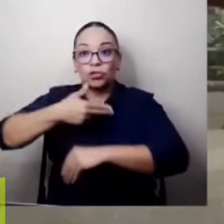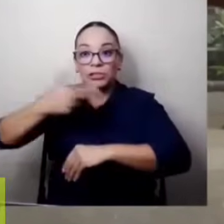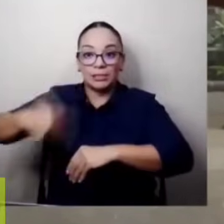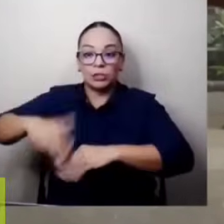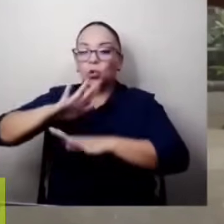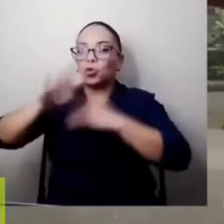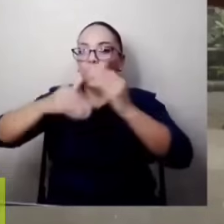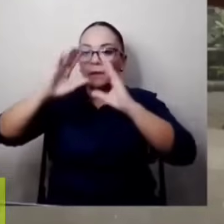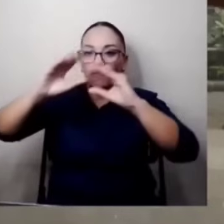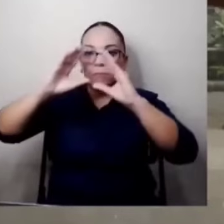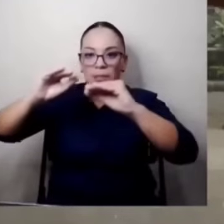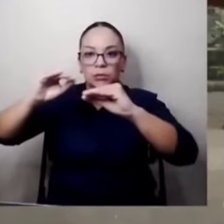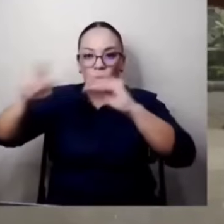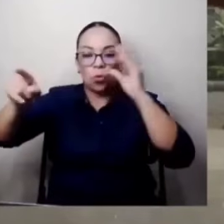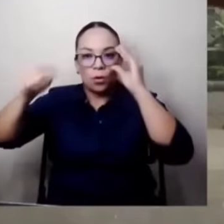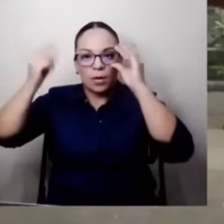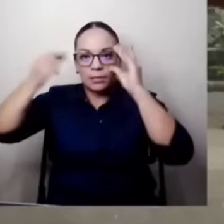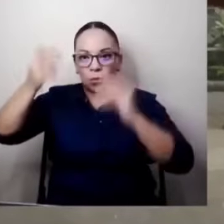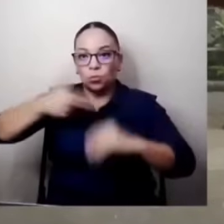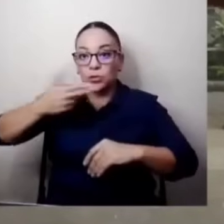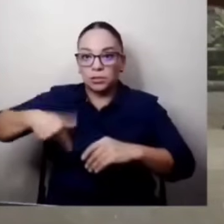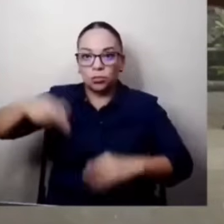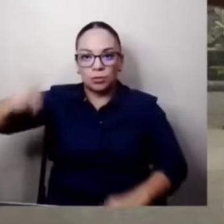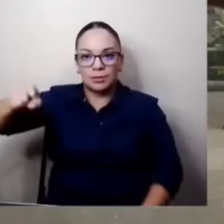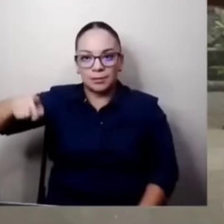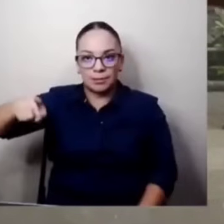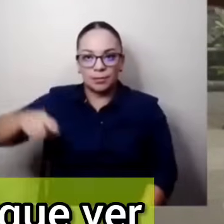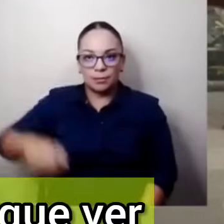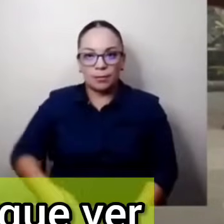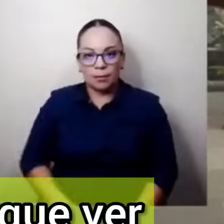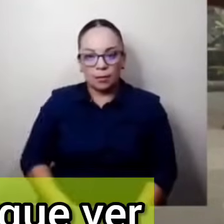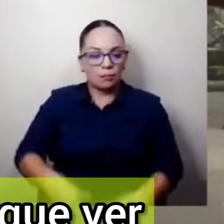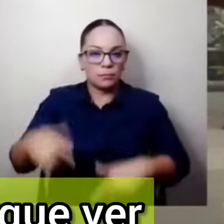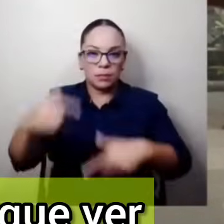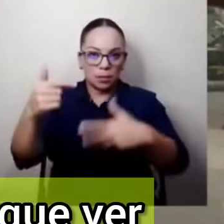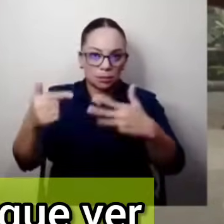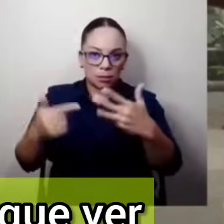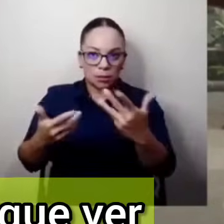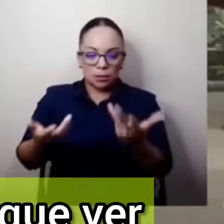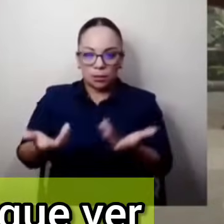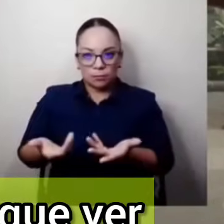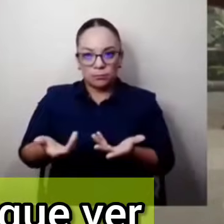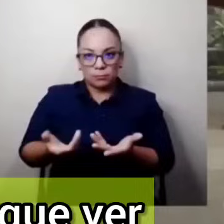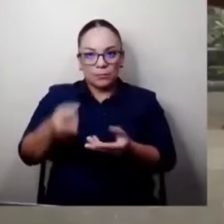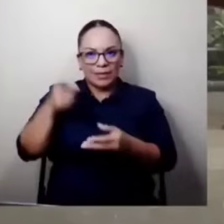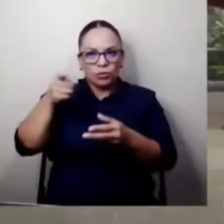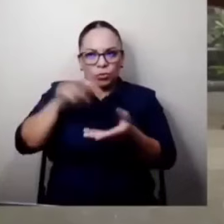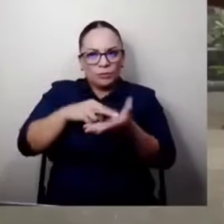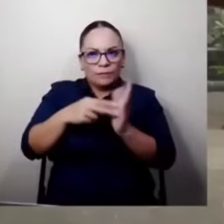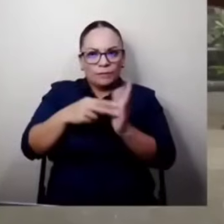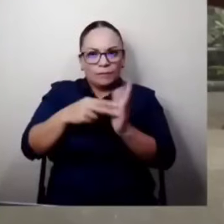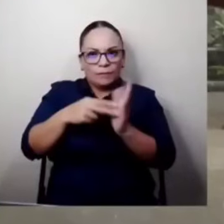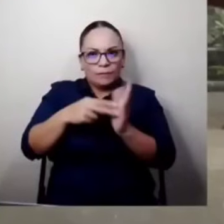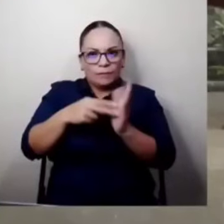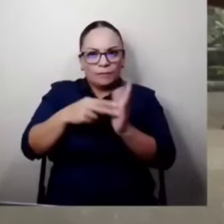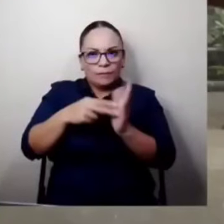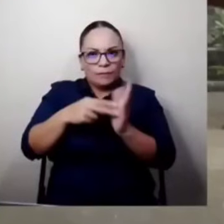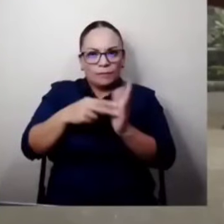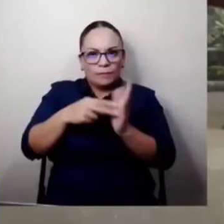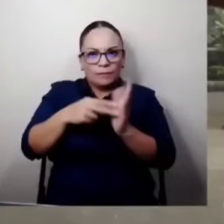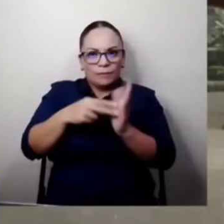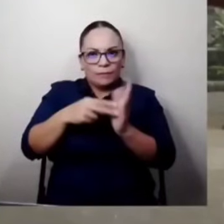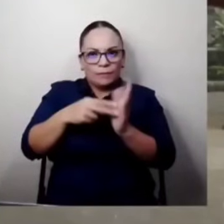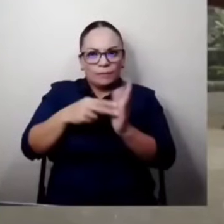Estado chino pueda requerir, etcétera, etcétera. Entonces, esto no es contra Huawei, nada que ver, es pro